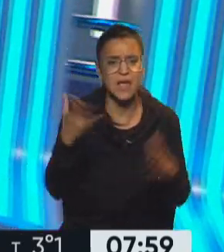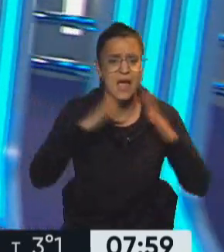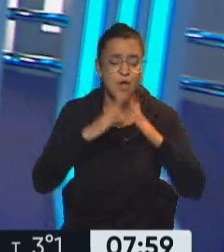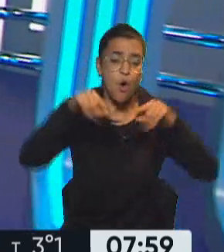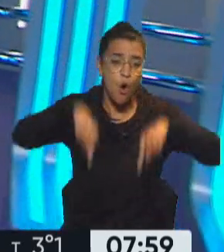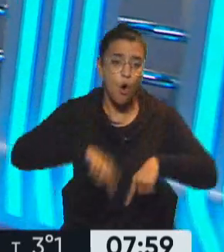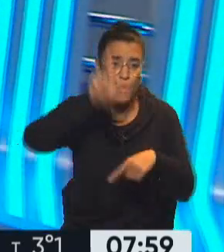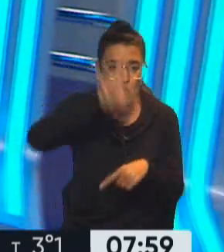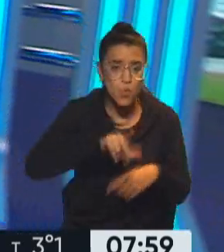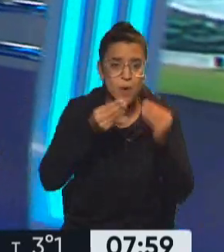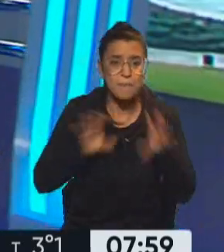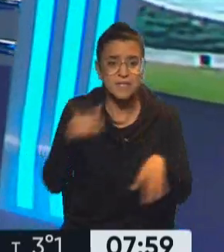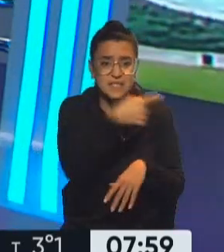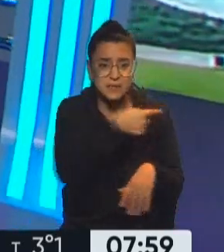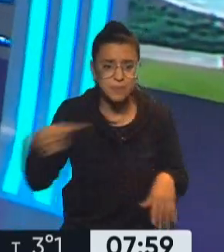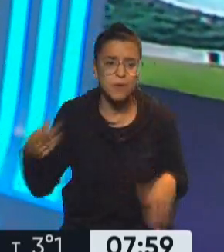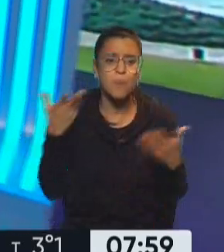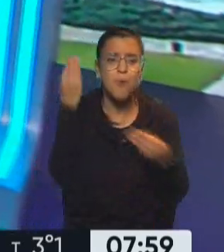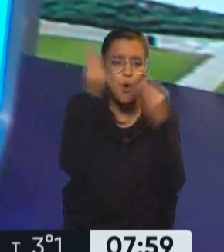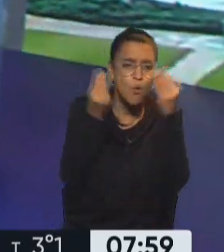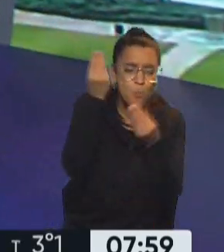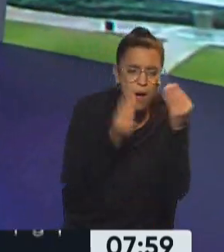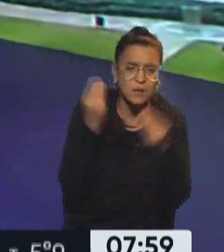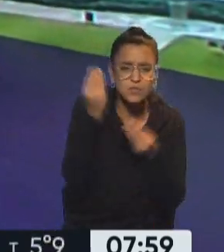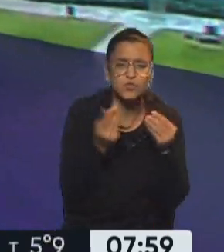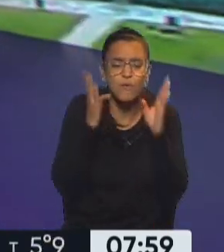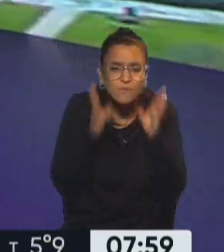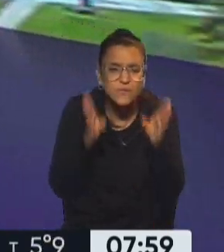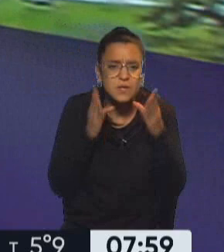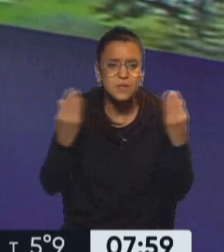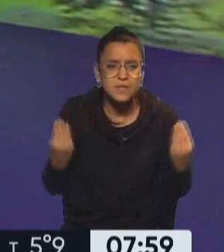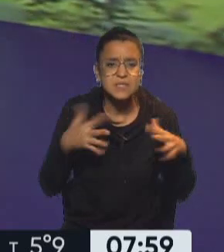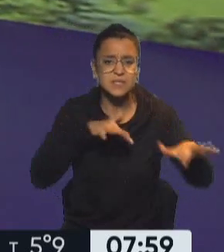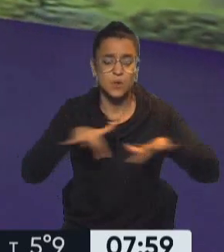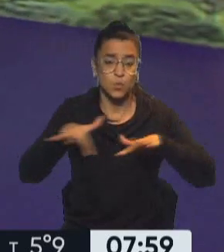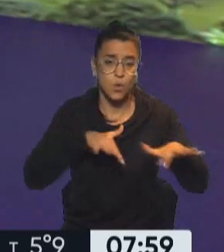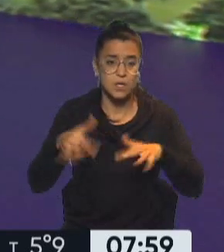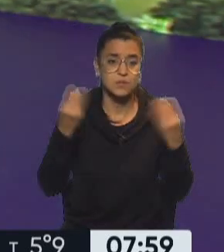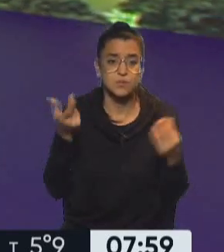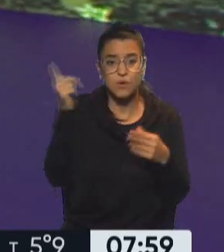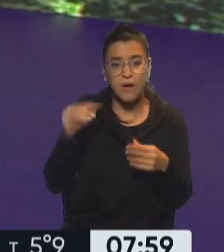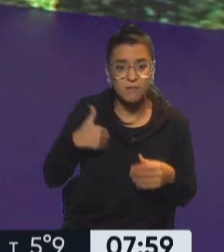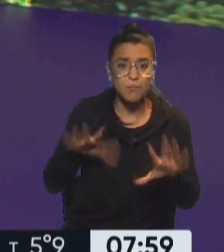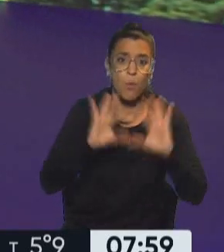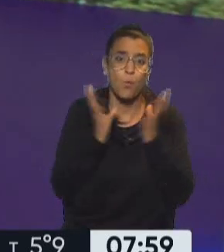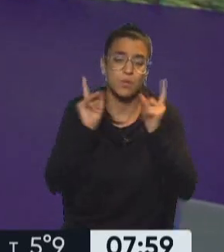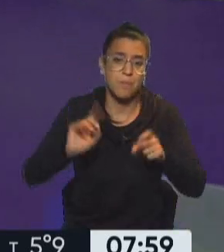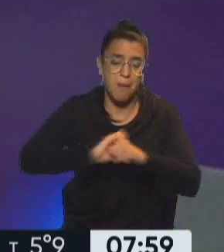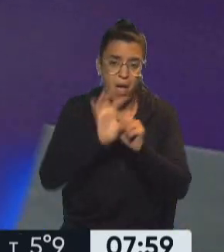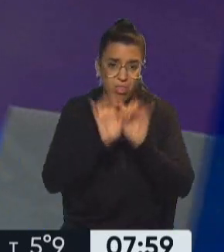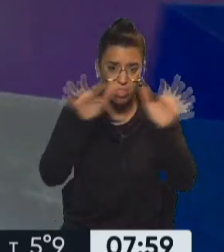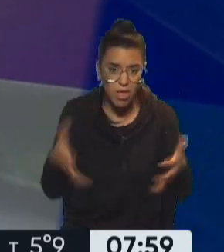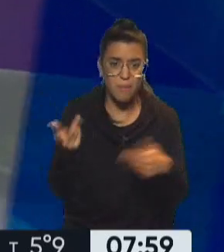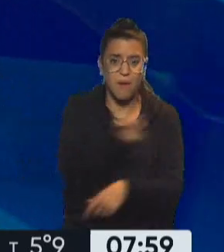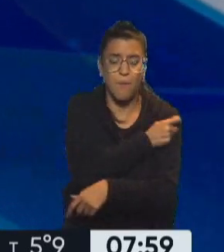Claro, hoy lunes comienza la semana, toda la preocupación que sigue puesta en la situación que atraviesa el país y el mundo con la pandemia,